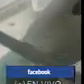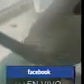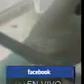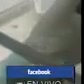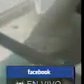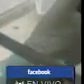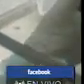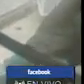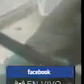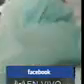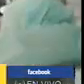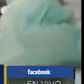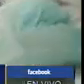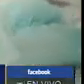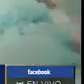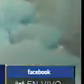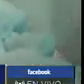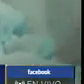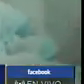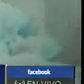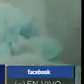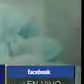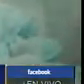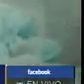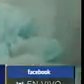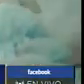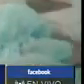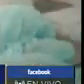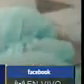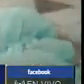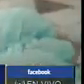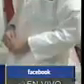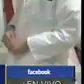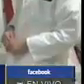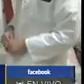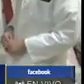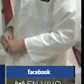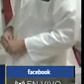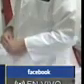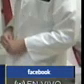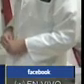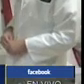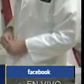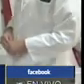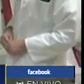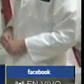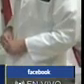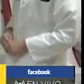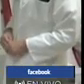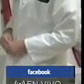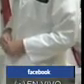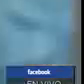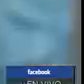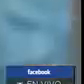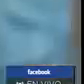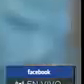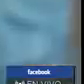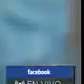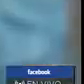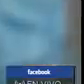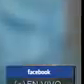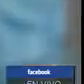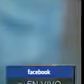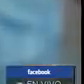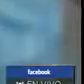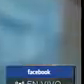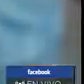En Estados Unidos, un fármaco contra el COVID-19 ha dado ya resultados positivos en un ensayo clínico preliminar. Mientras tanto, un